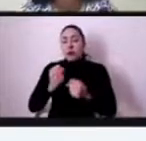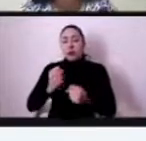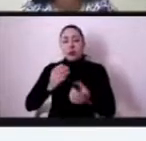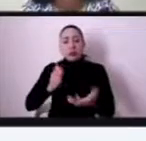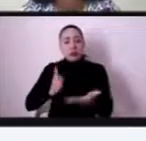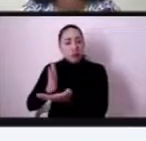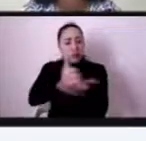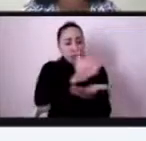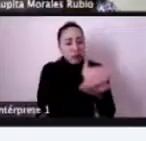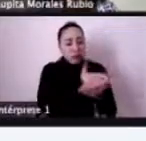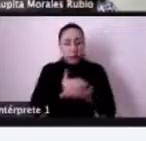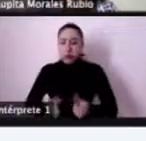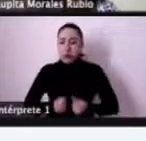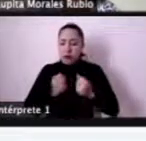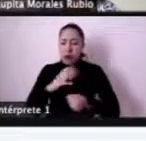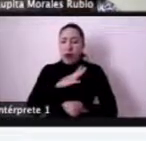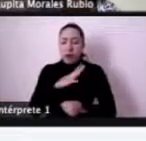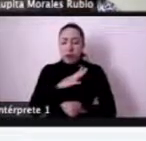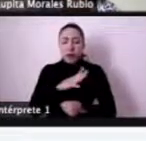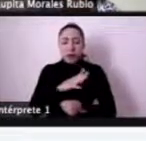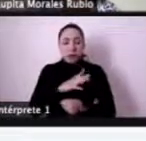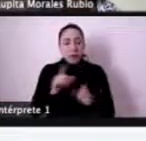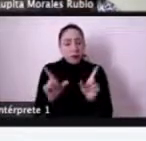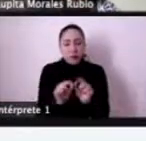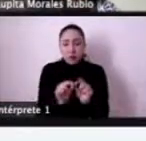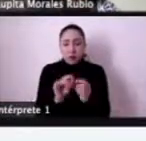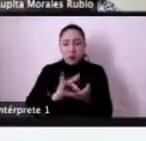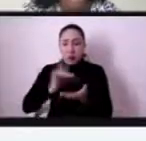presidenta. Muchas gracias, diputada.